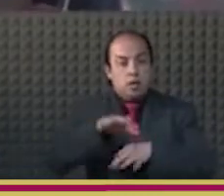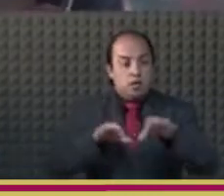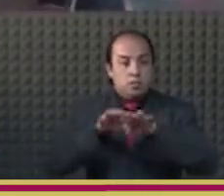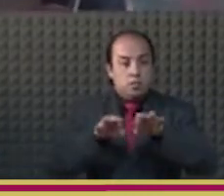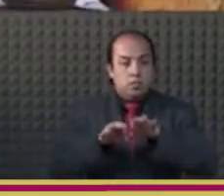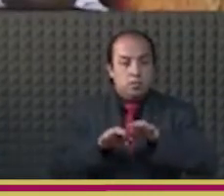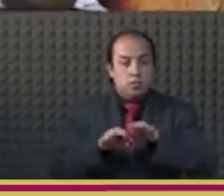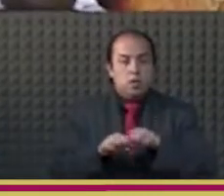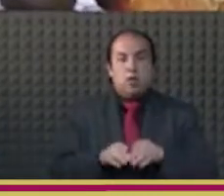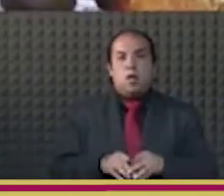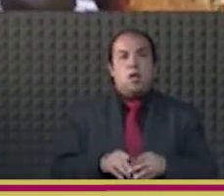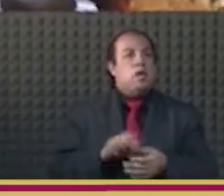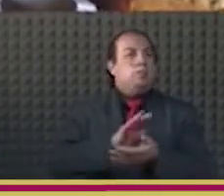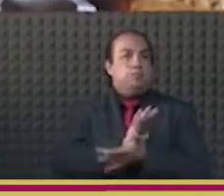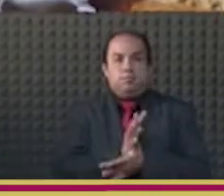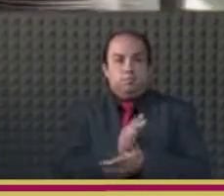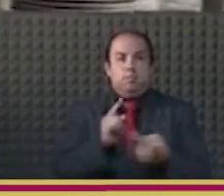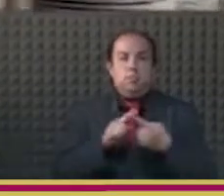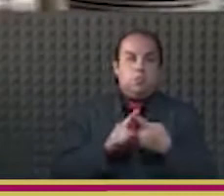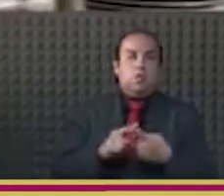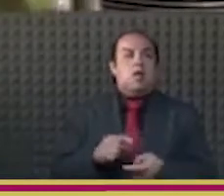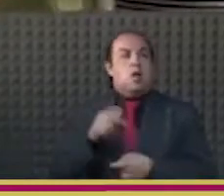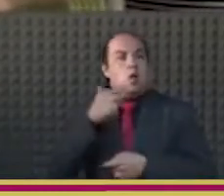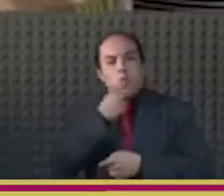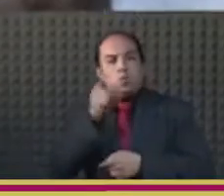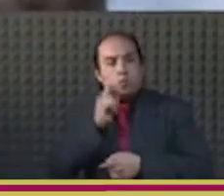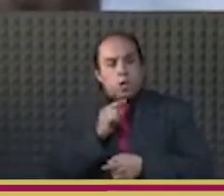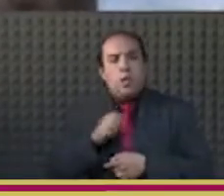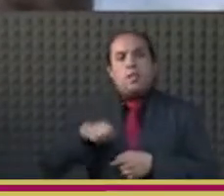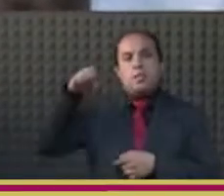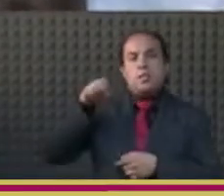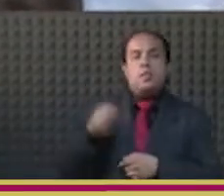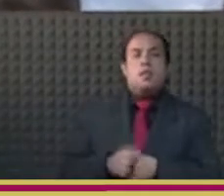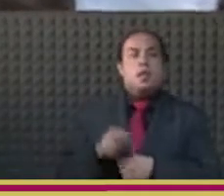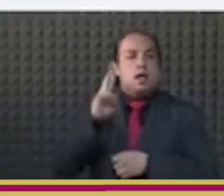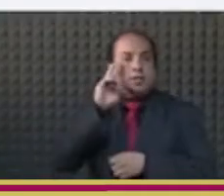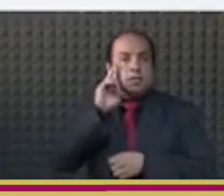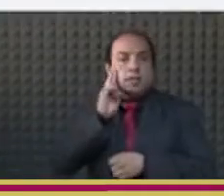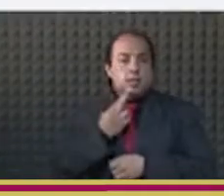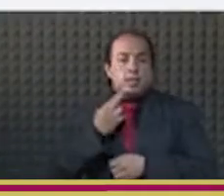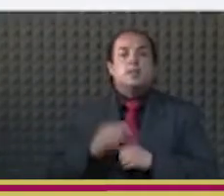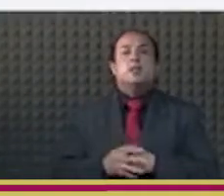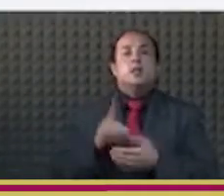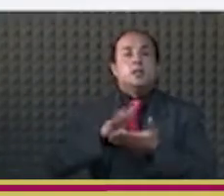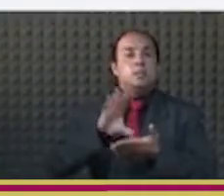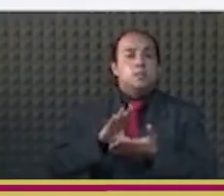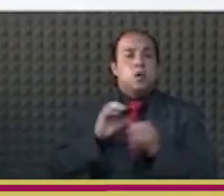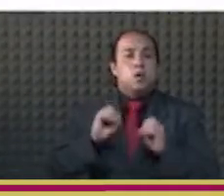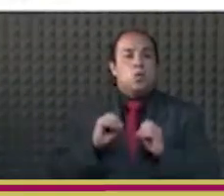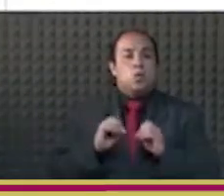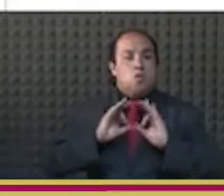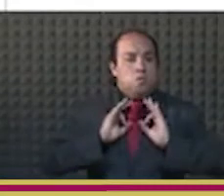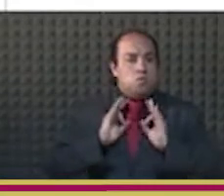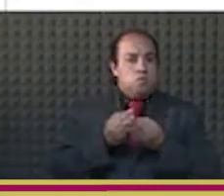sin distinción de género, edad, raza, discapacidad o condición social. En el nuevo portal del empleo